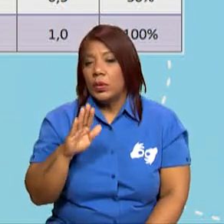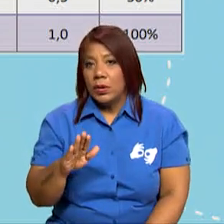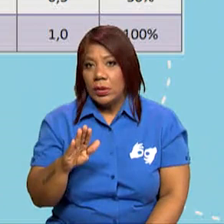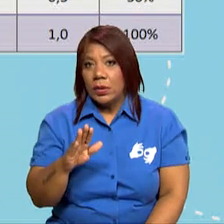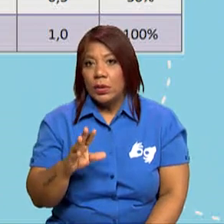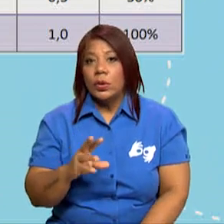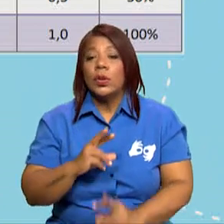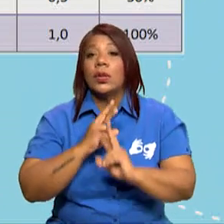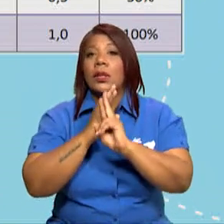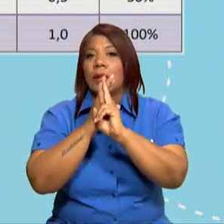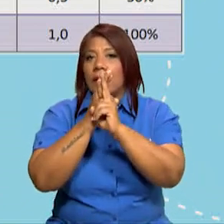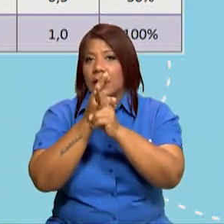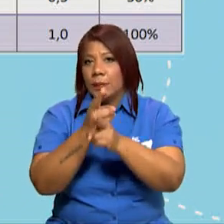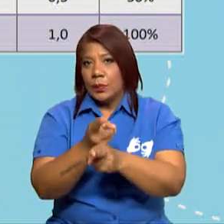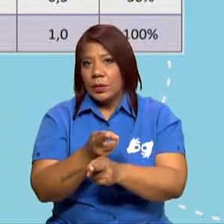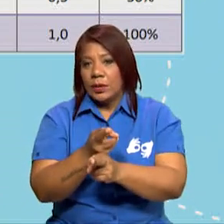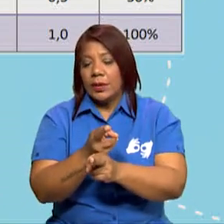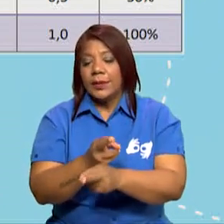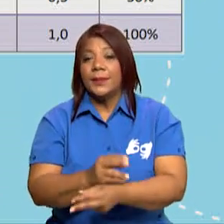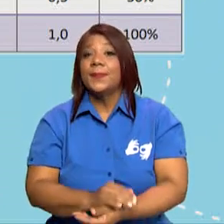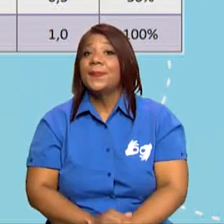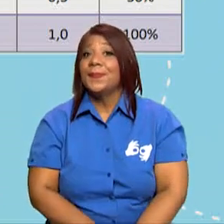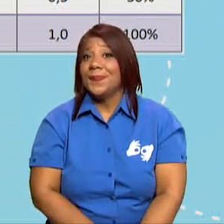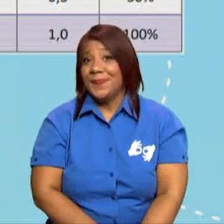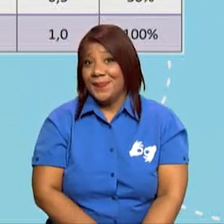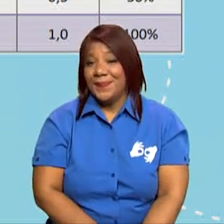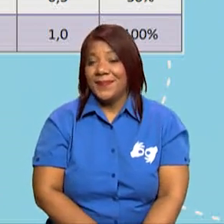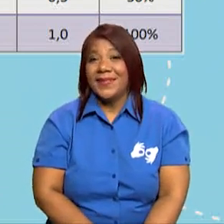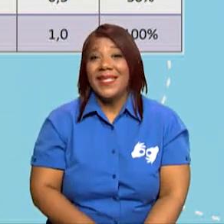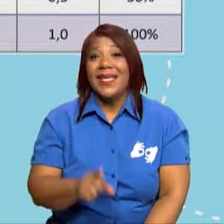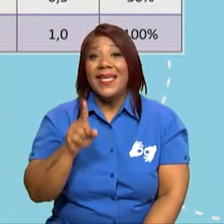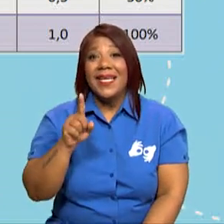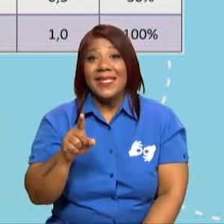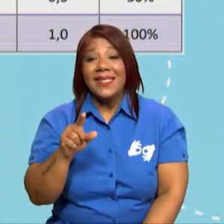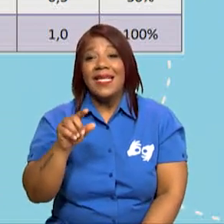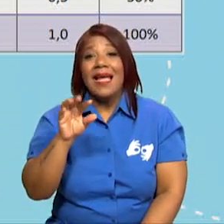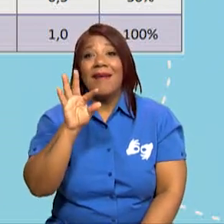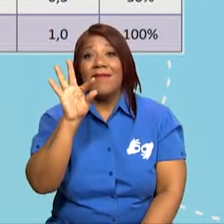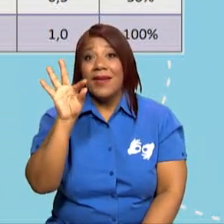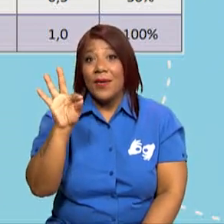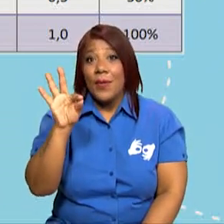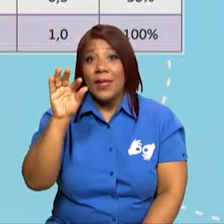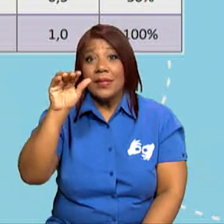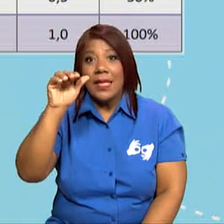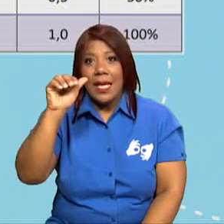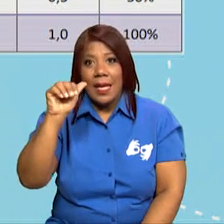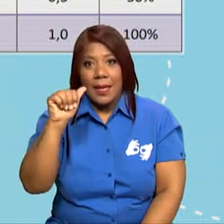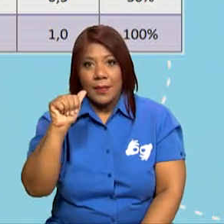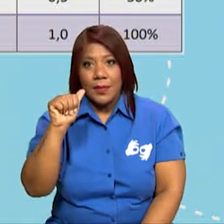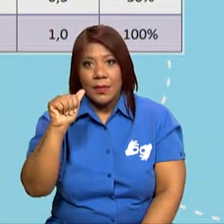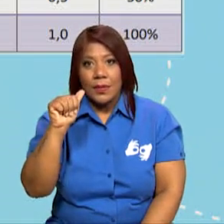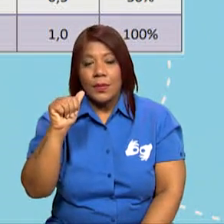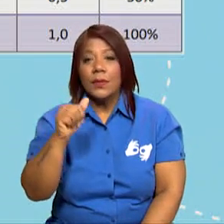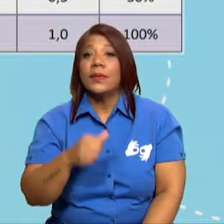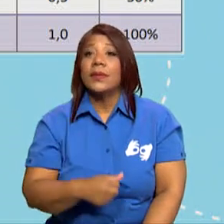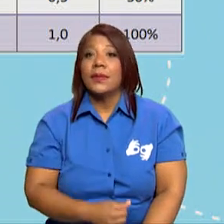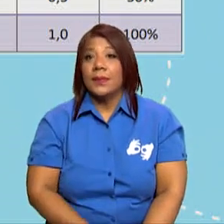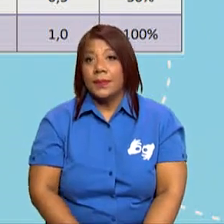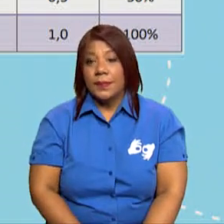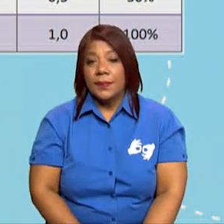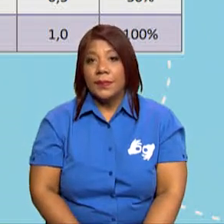lado de la variable, al lado derecho. ¿Lo ves? Sí. Muy bien, entonces sigamos viendo las respuestas.